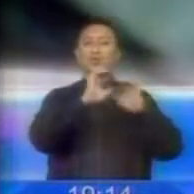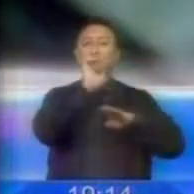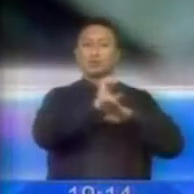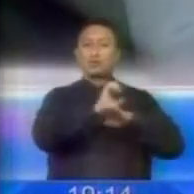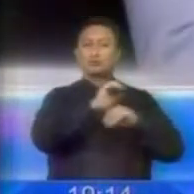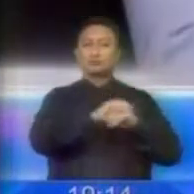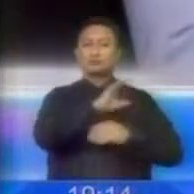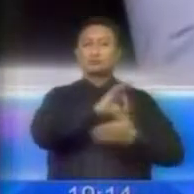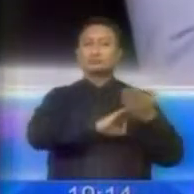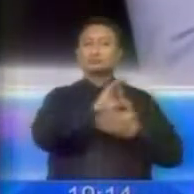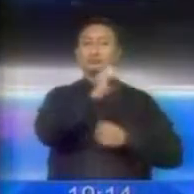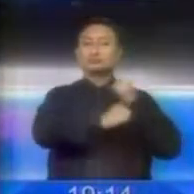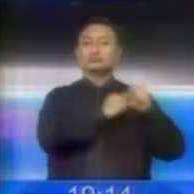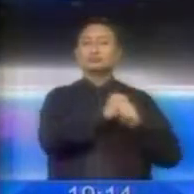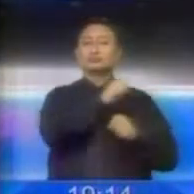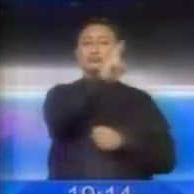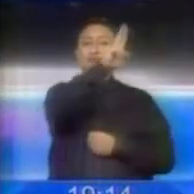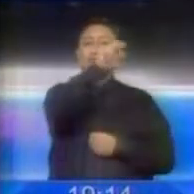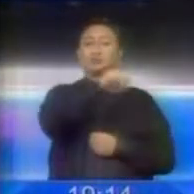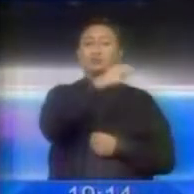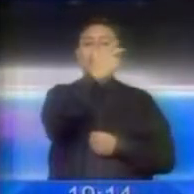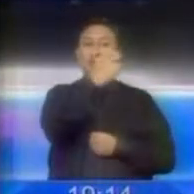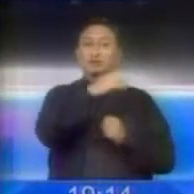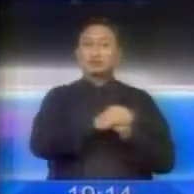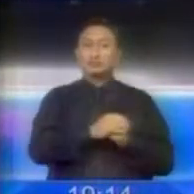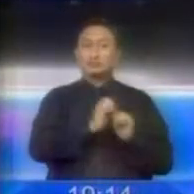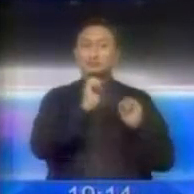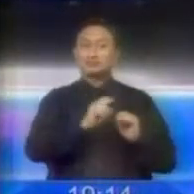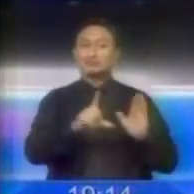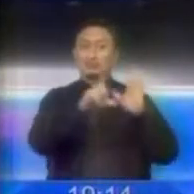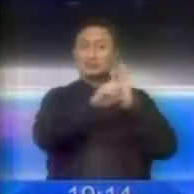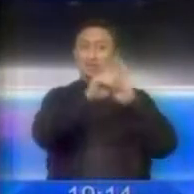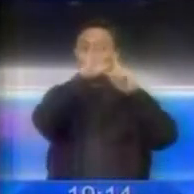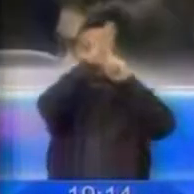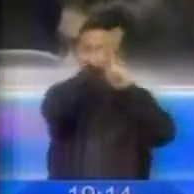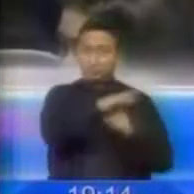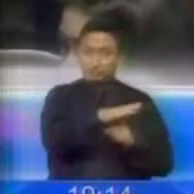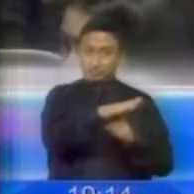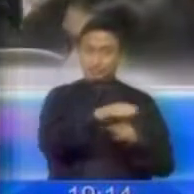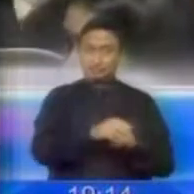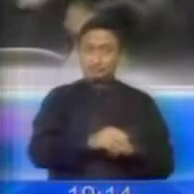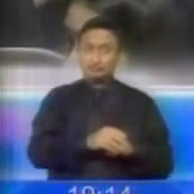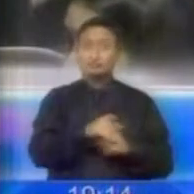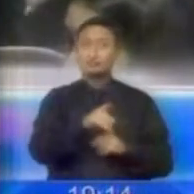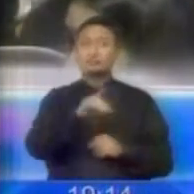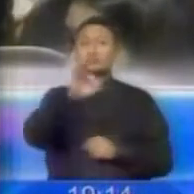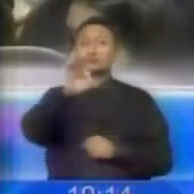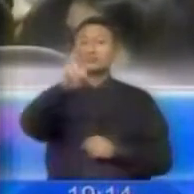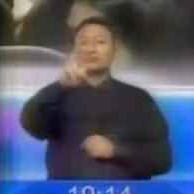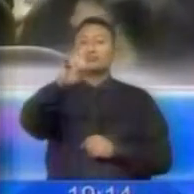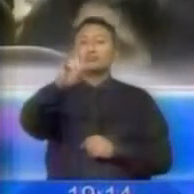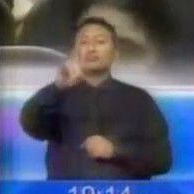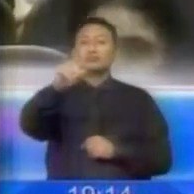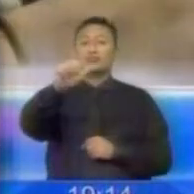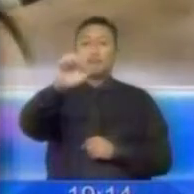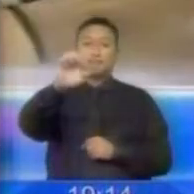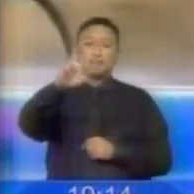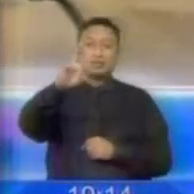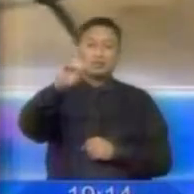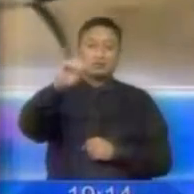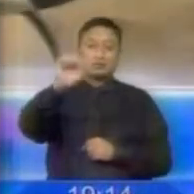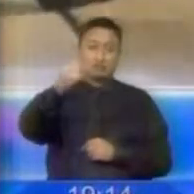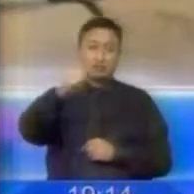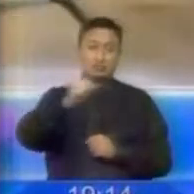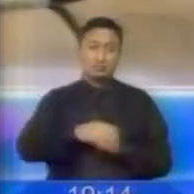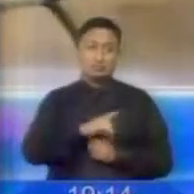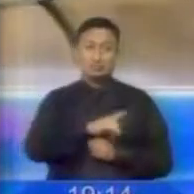aprobada en 2013, es considerada una de las más represivas en la región. Según Fundamedios, desde que entró en vigencia hasta la salida